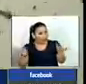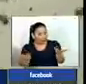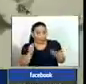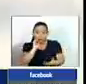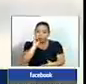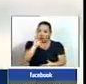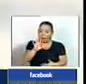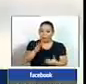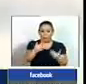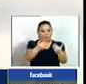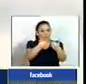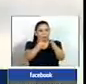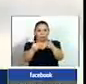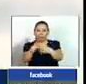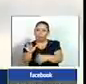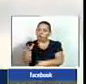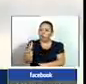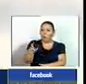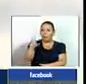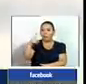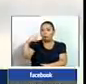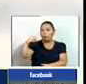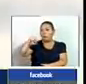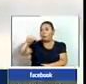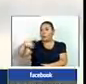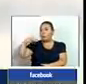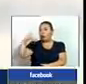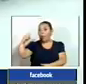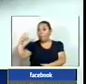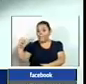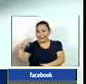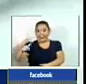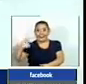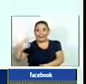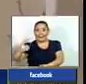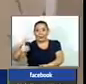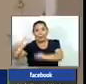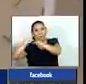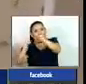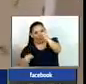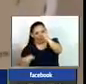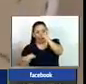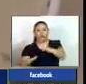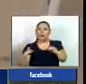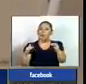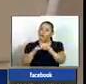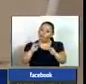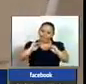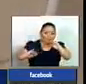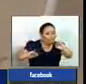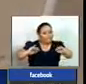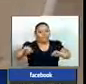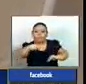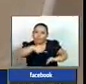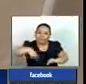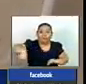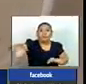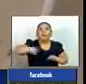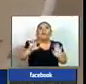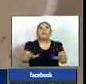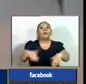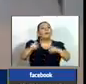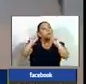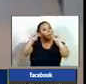una diferencia de unos 10.000 casos menos para este año. Y también hace un llamado a la población para